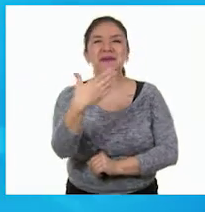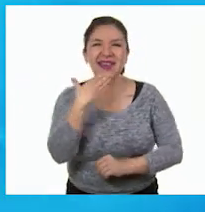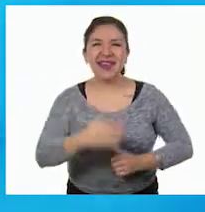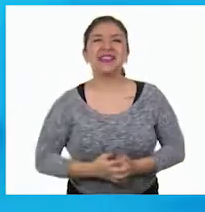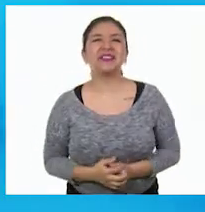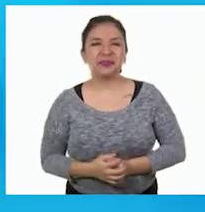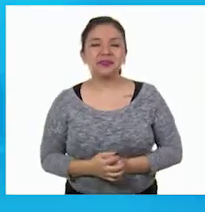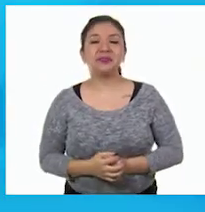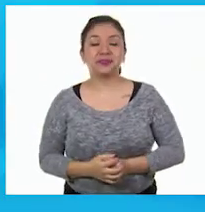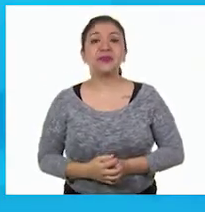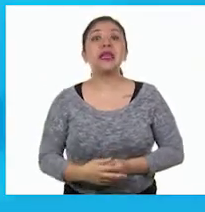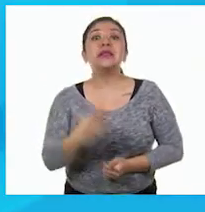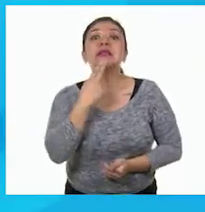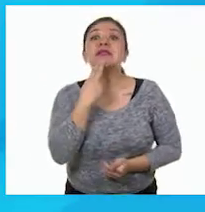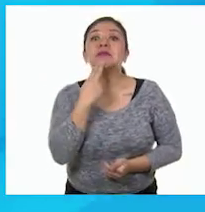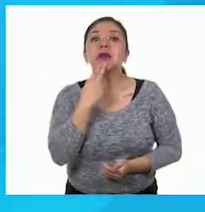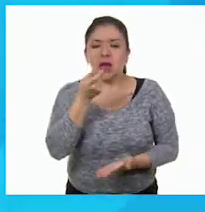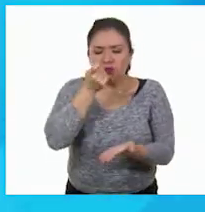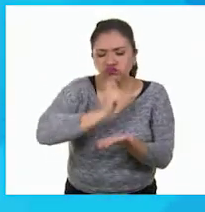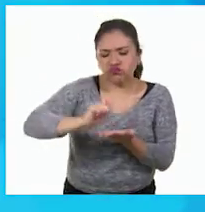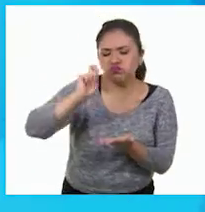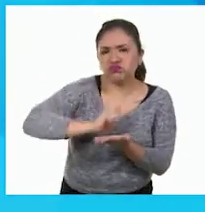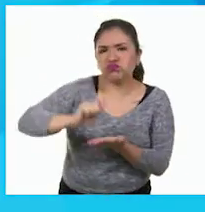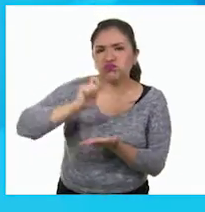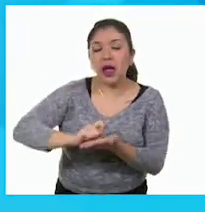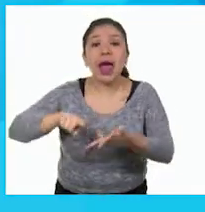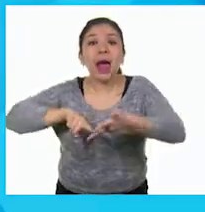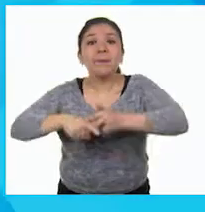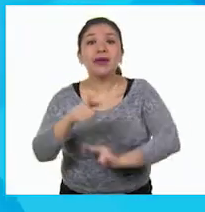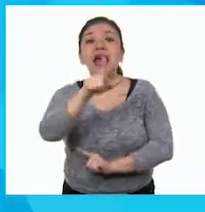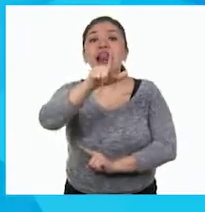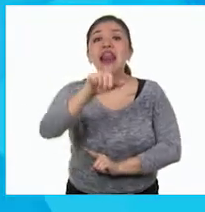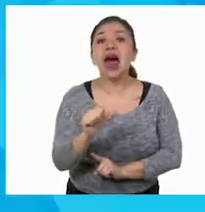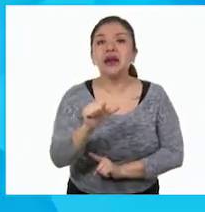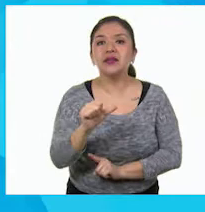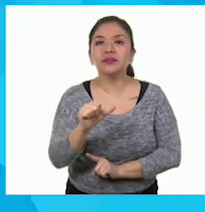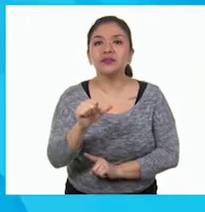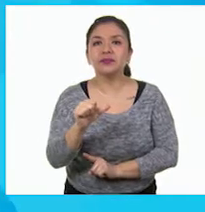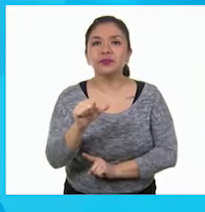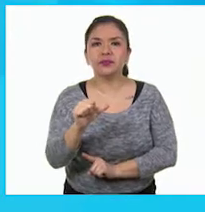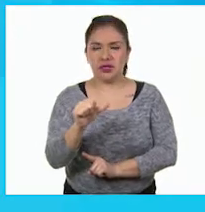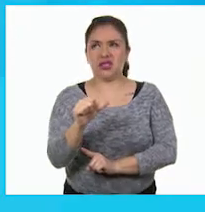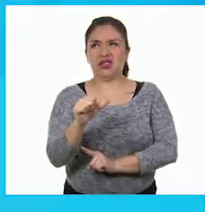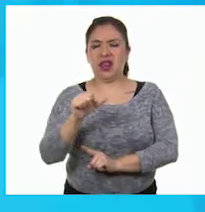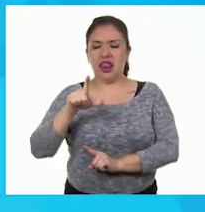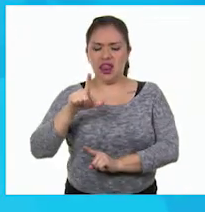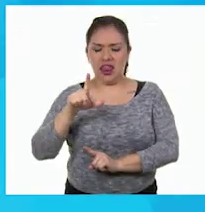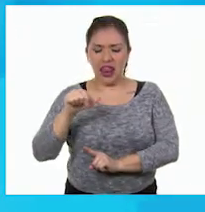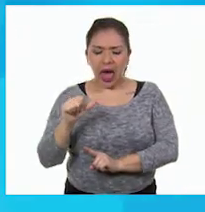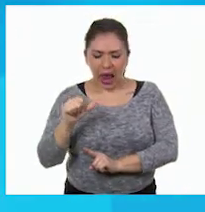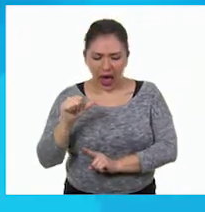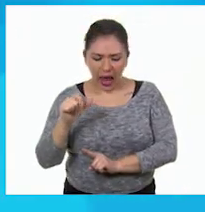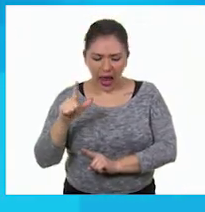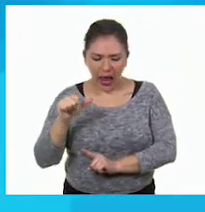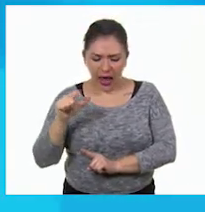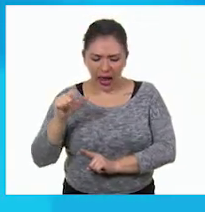bien. Sirve para escribir. Y comienza con la. La.